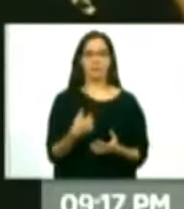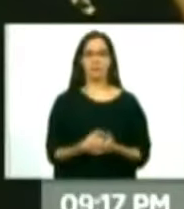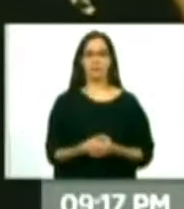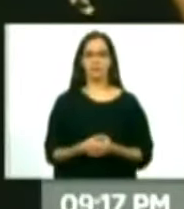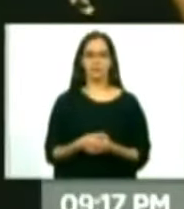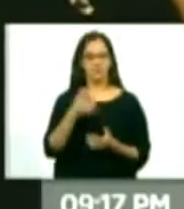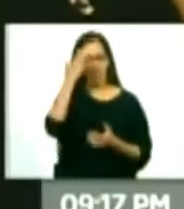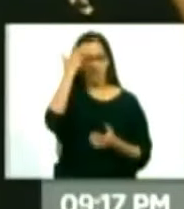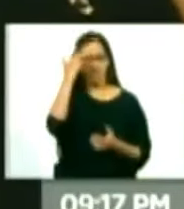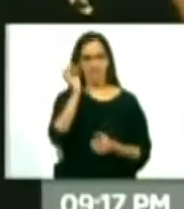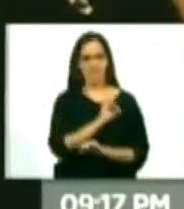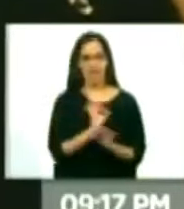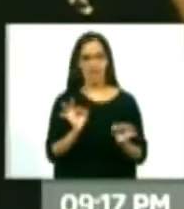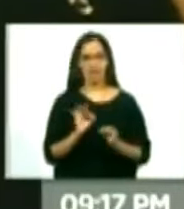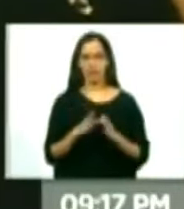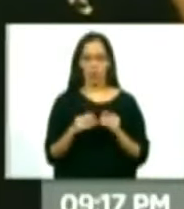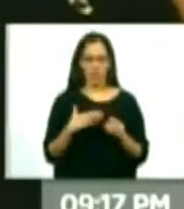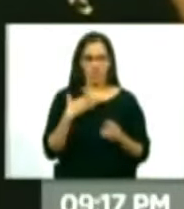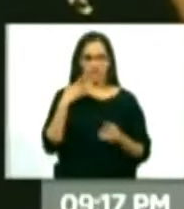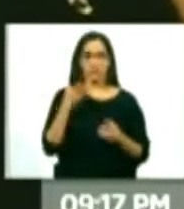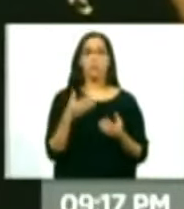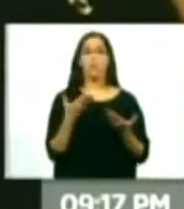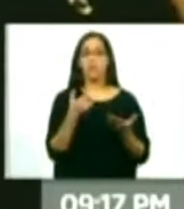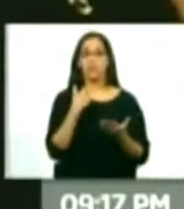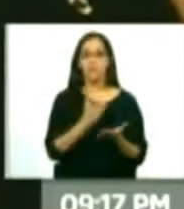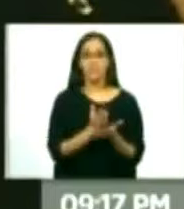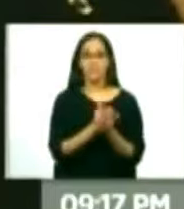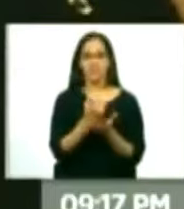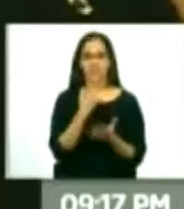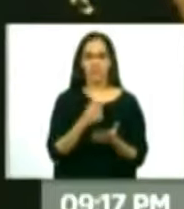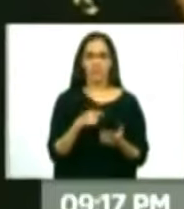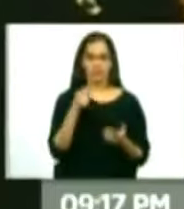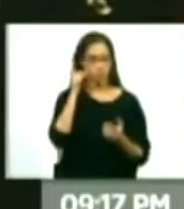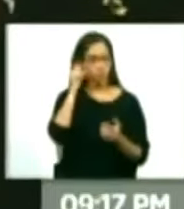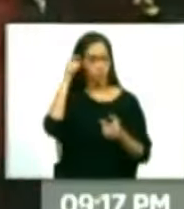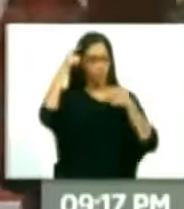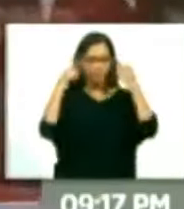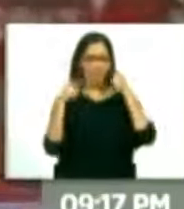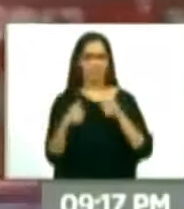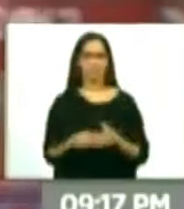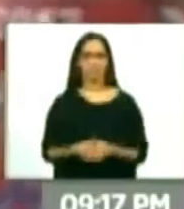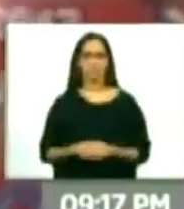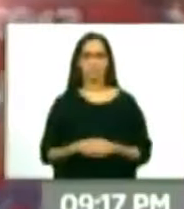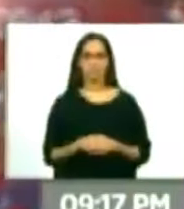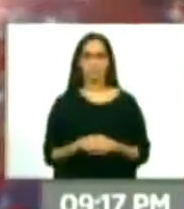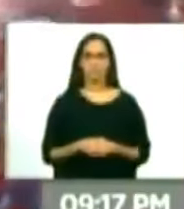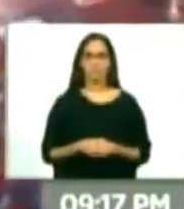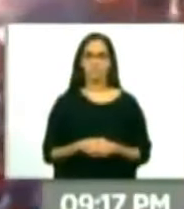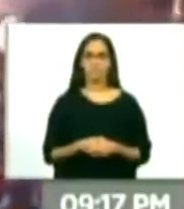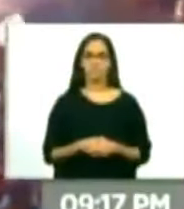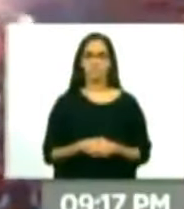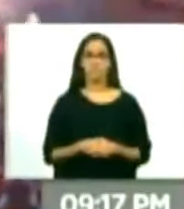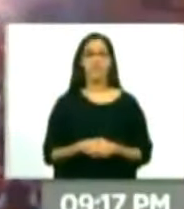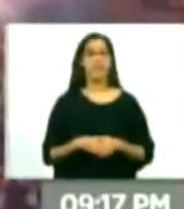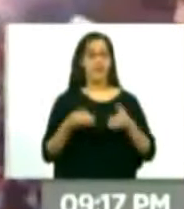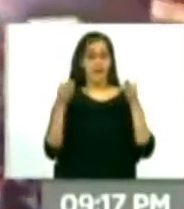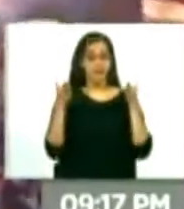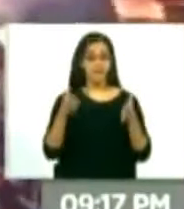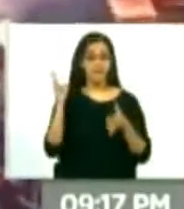fingía nada. Todo le salía del alma. Por eso siempre decía la verdad. Escuchen a Hugo Chávez. Así es Venezuela como esa